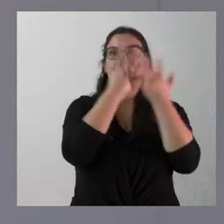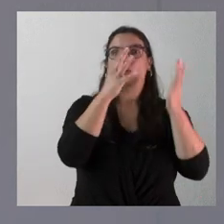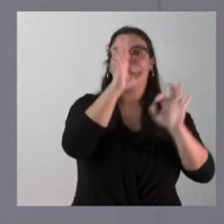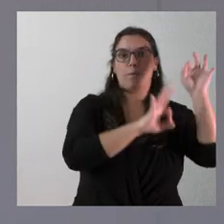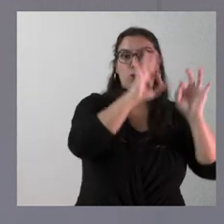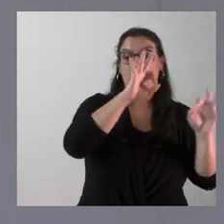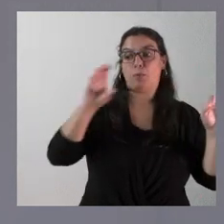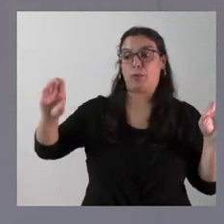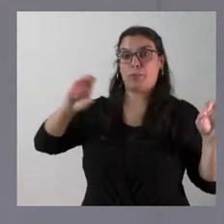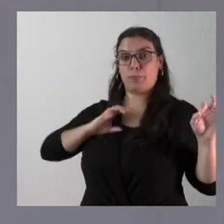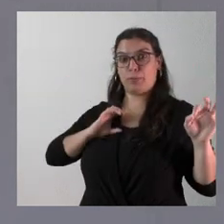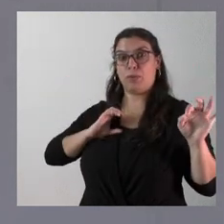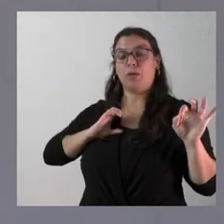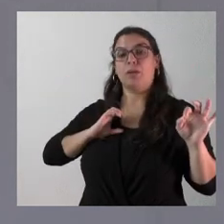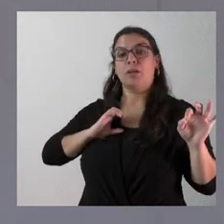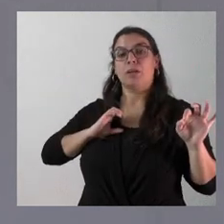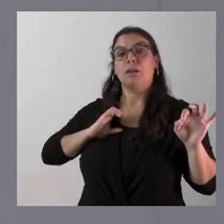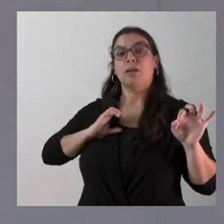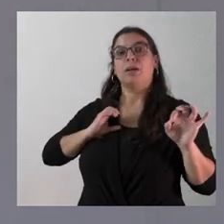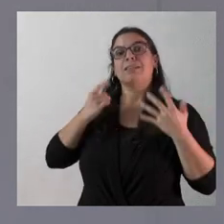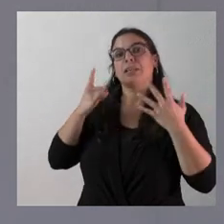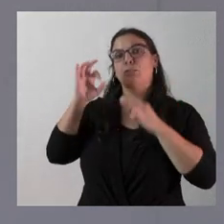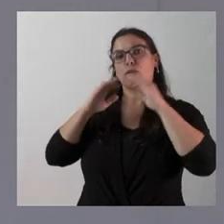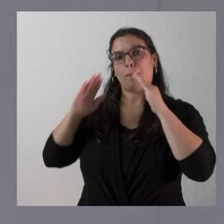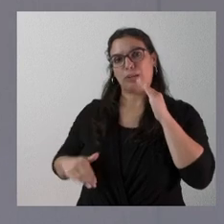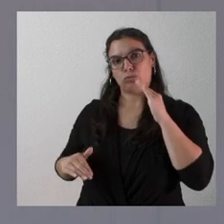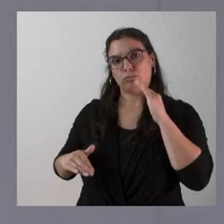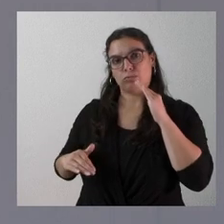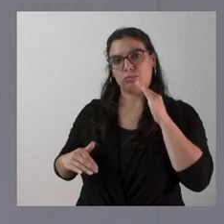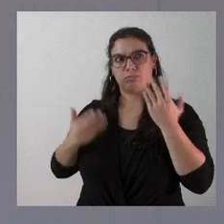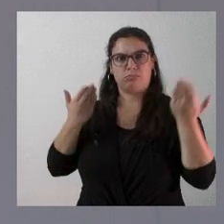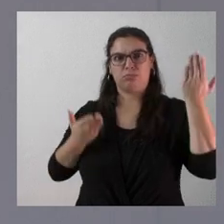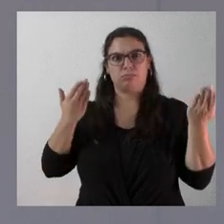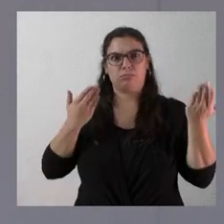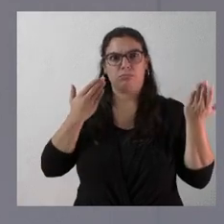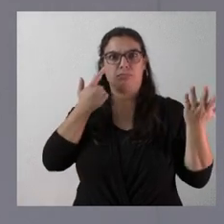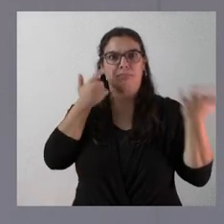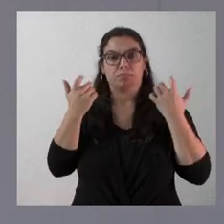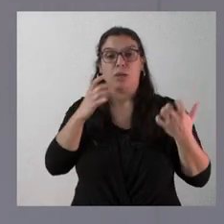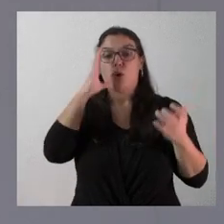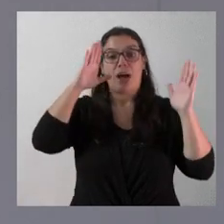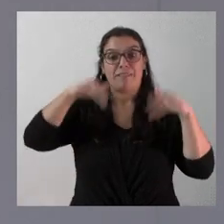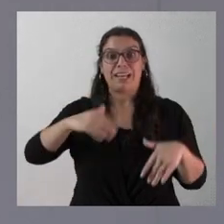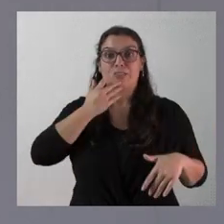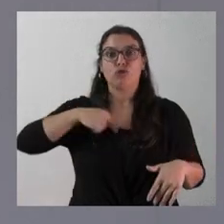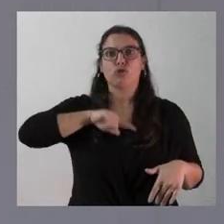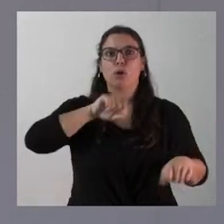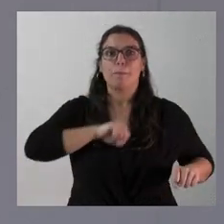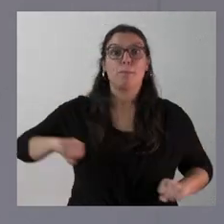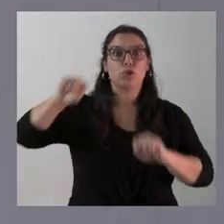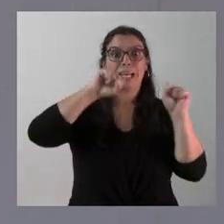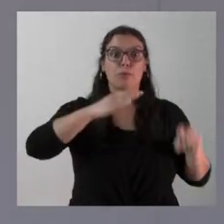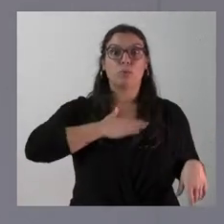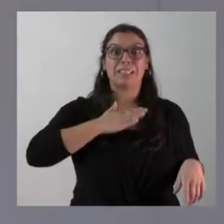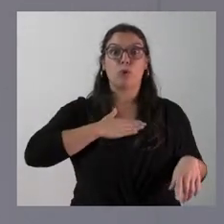menos del 6% de la financiación autonómica del contexto nacional esto Habla por sí solo porque lógicamente al final cuando nos protegemos nuestro patrimonio